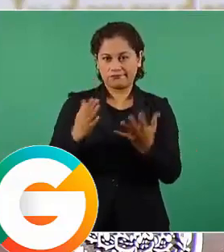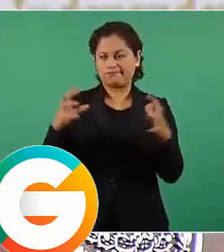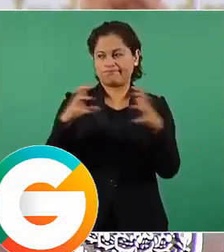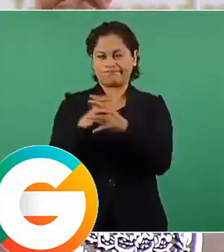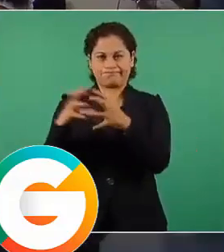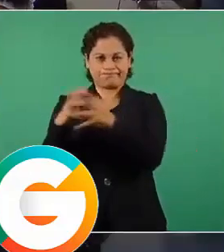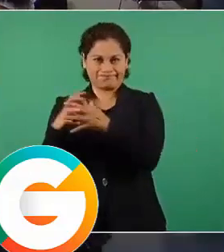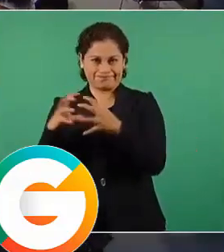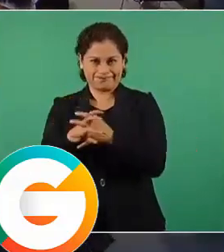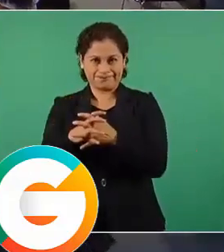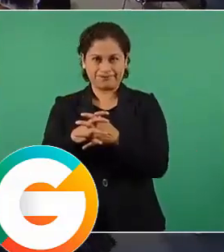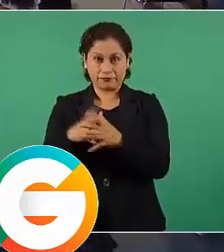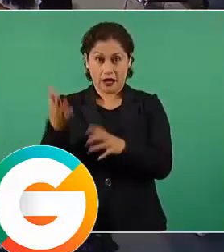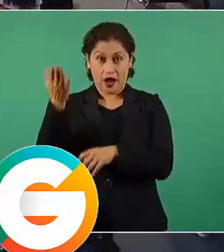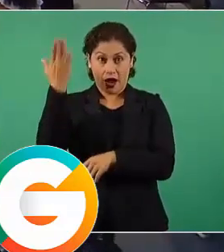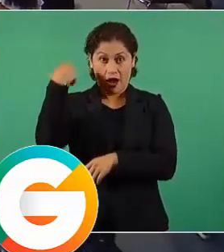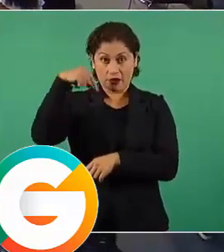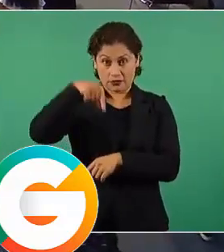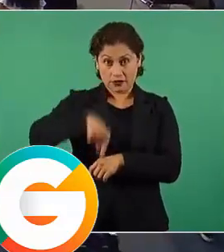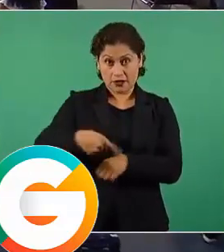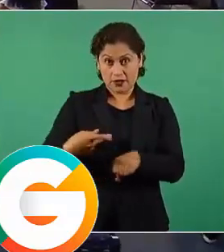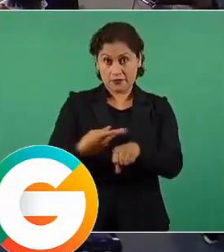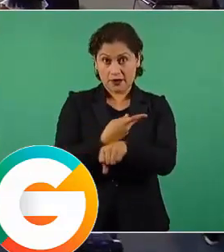que se daban.